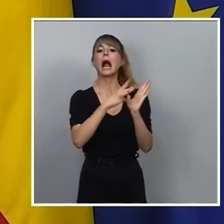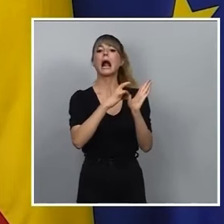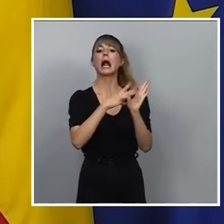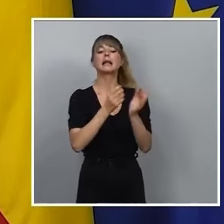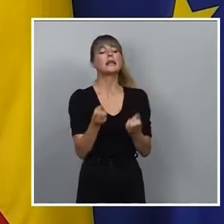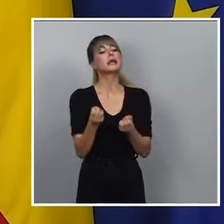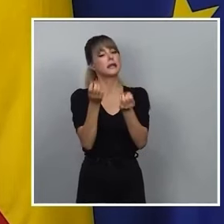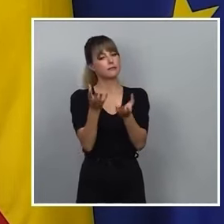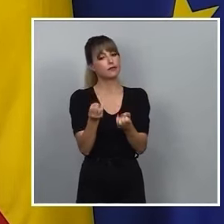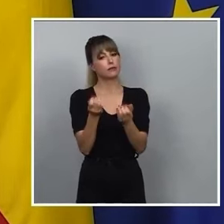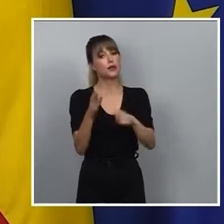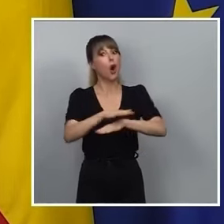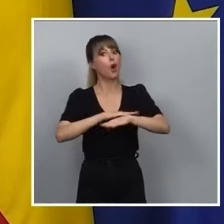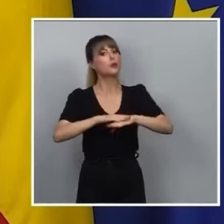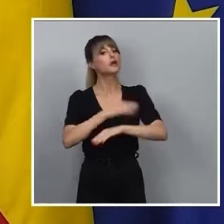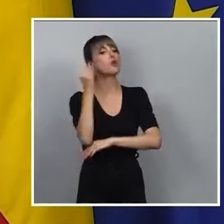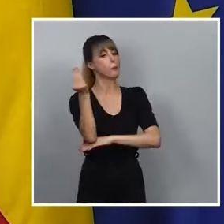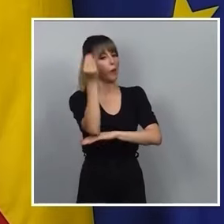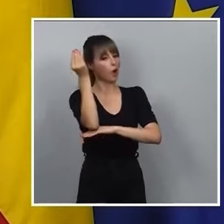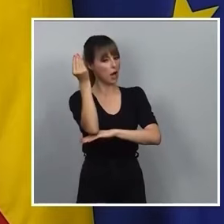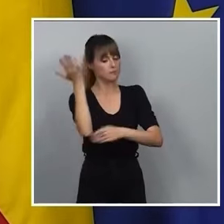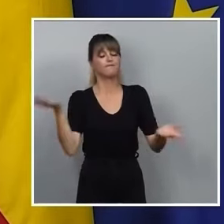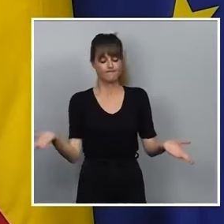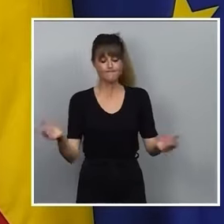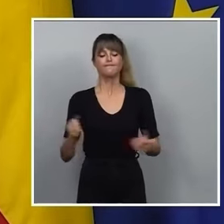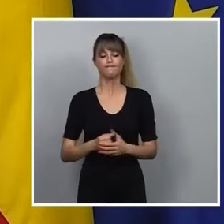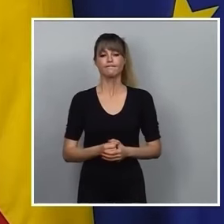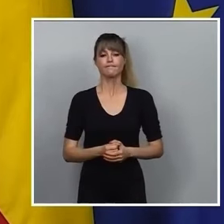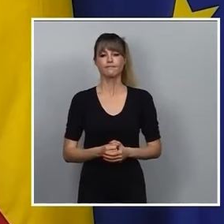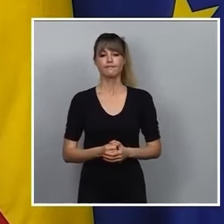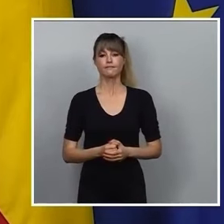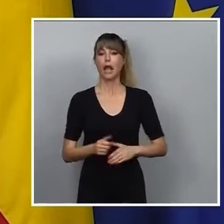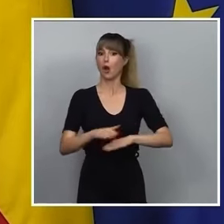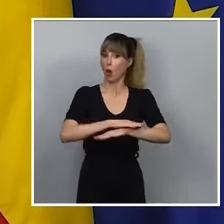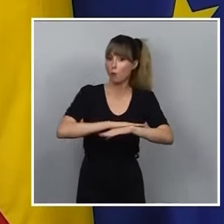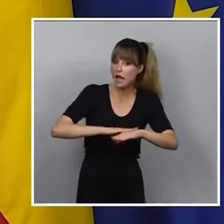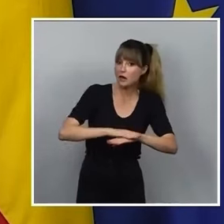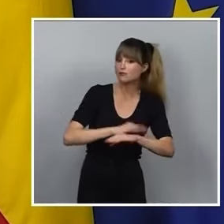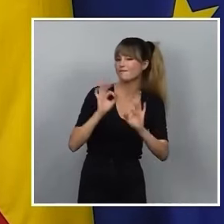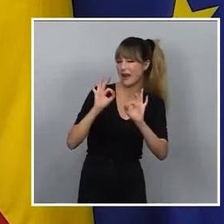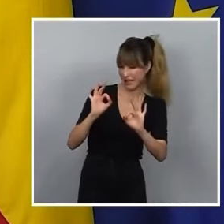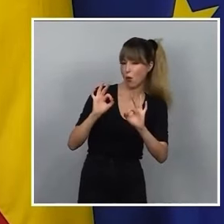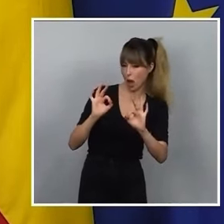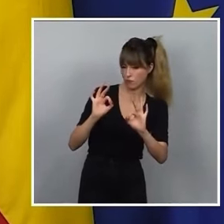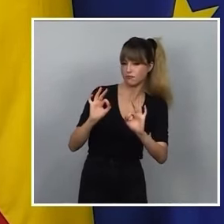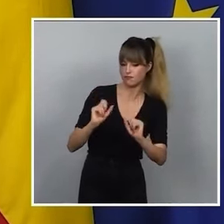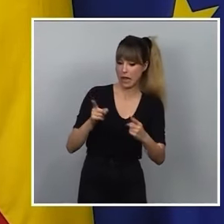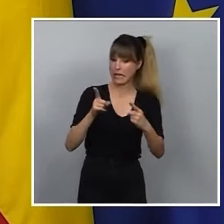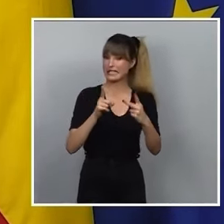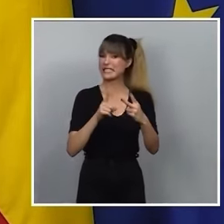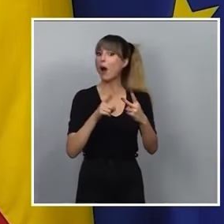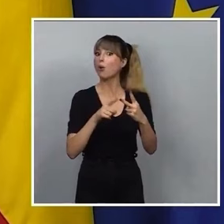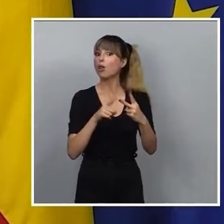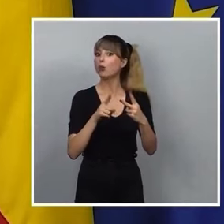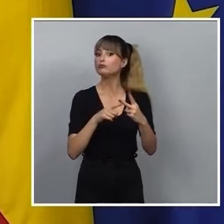de la información gubernamental es decir es un eje que va dirigido a el poder ejecutivo al gobierno en particular el segundo eje